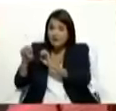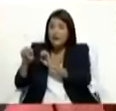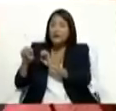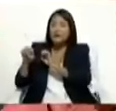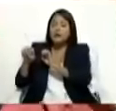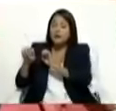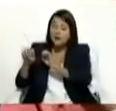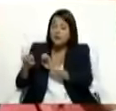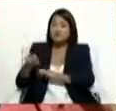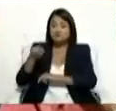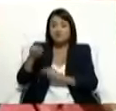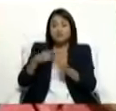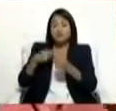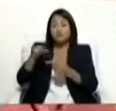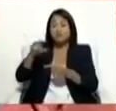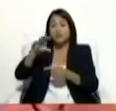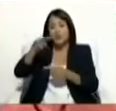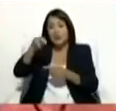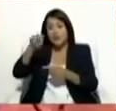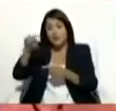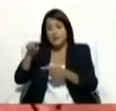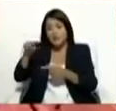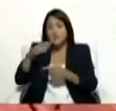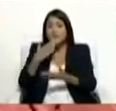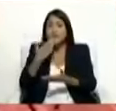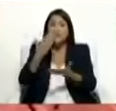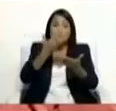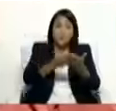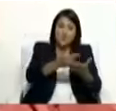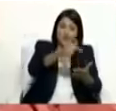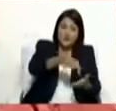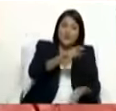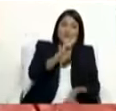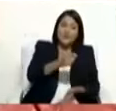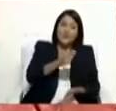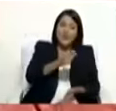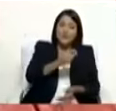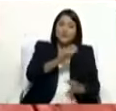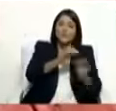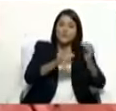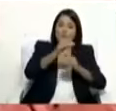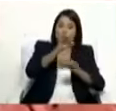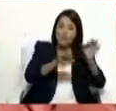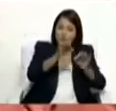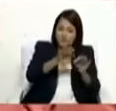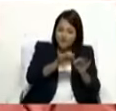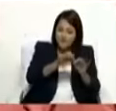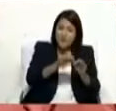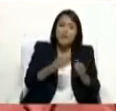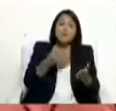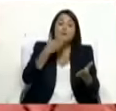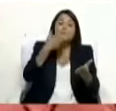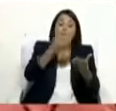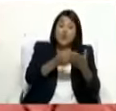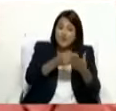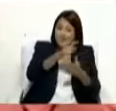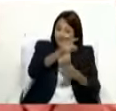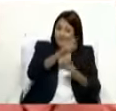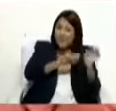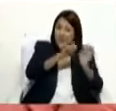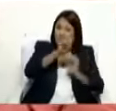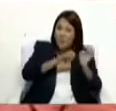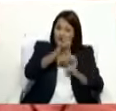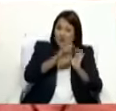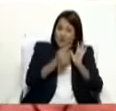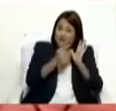el Consejo Nacional Electoral solicitó a la Sala Constitucional del Tribunal Supremo de Justicia que evaluara